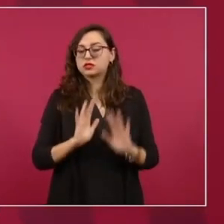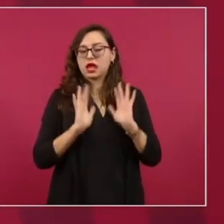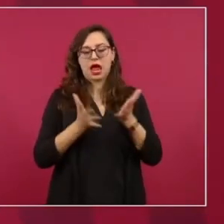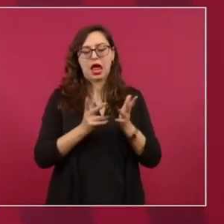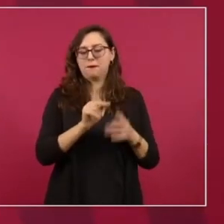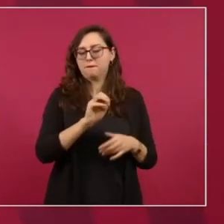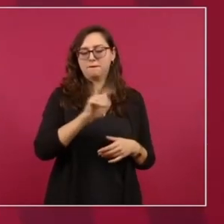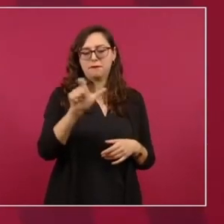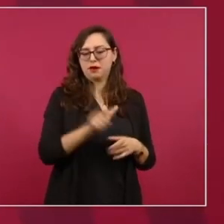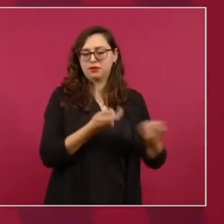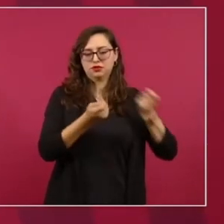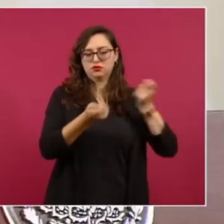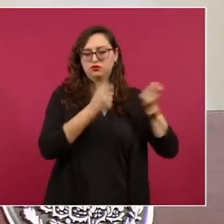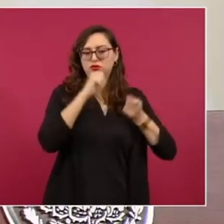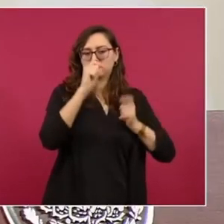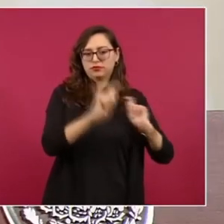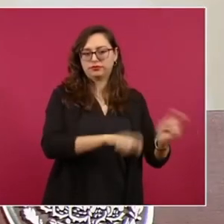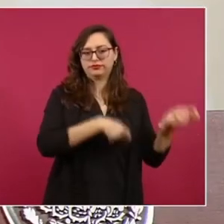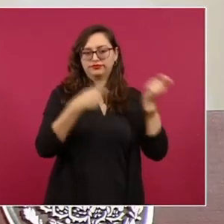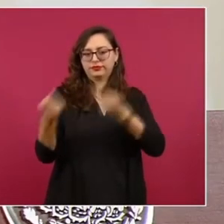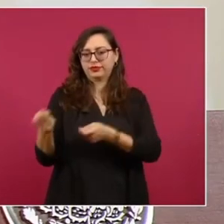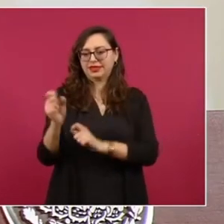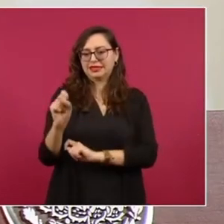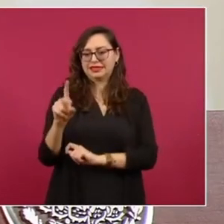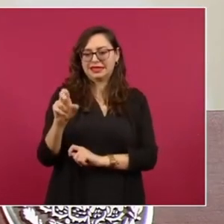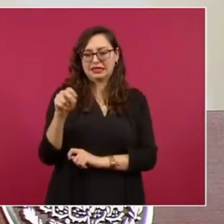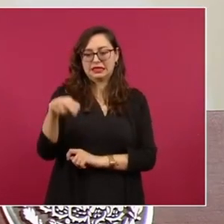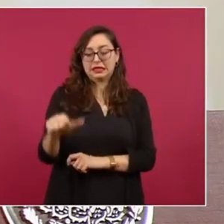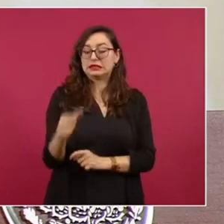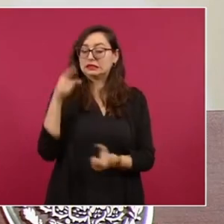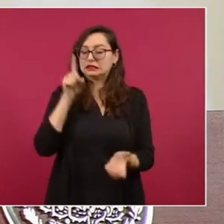a la defensa y es